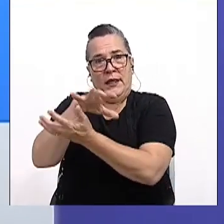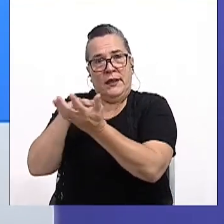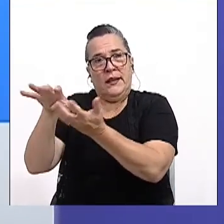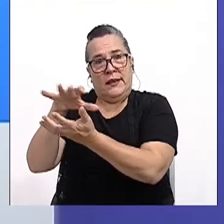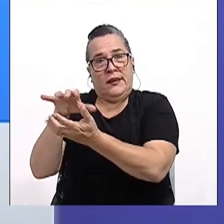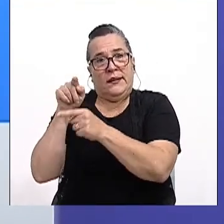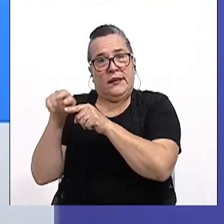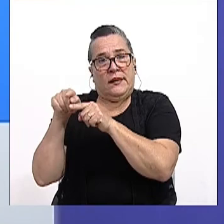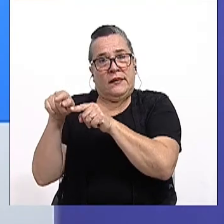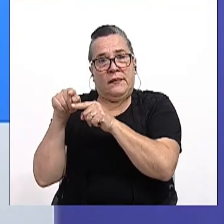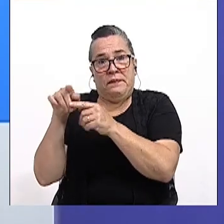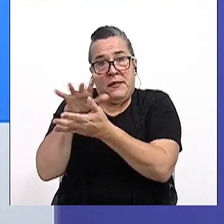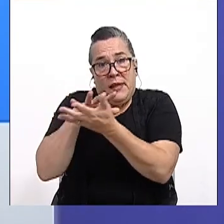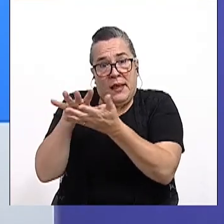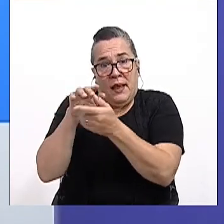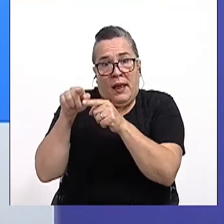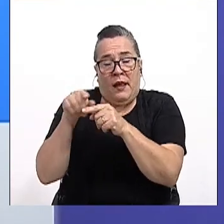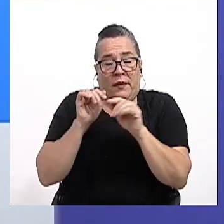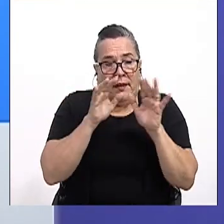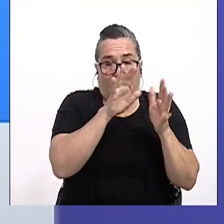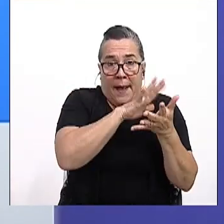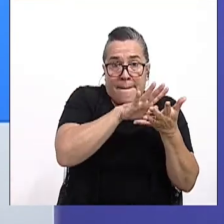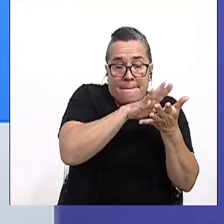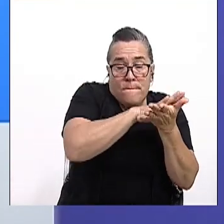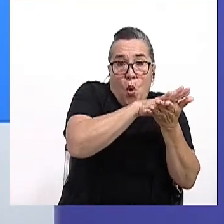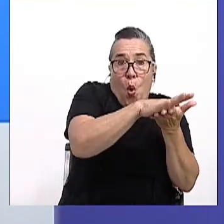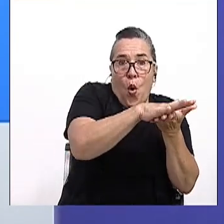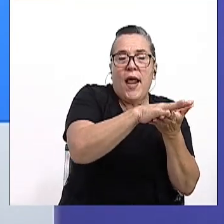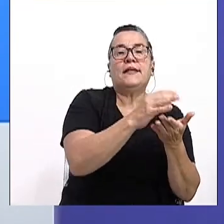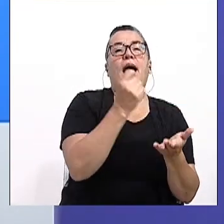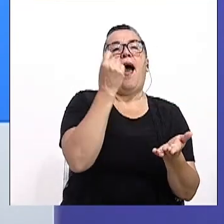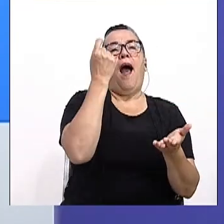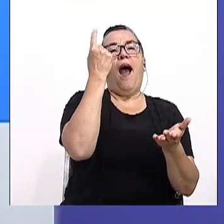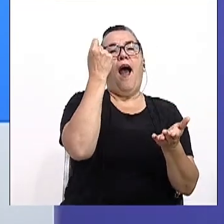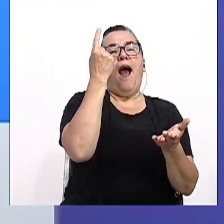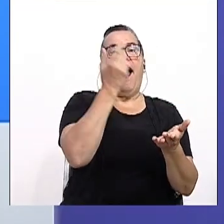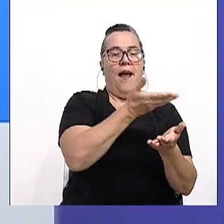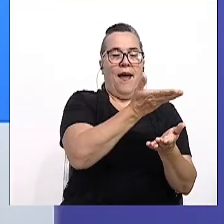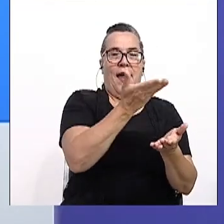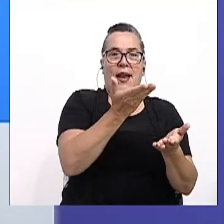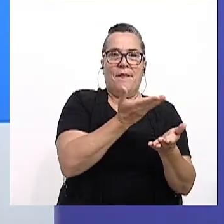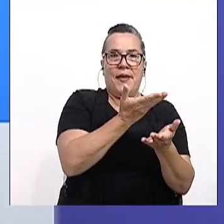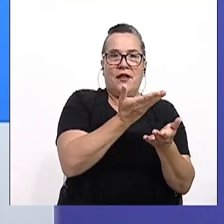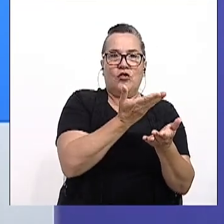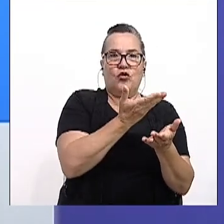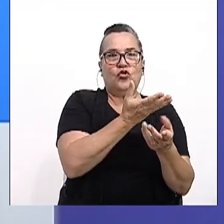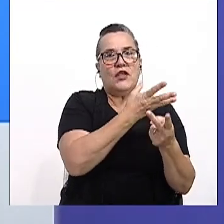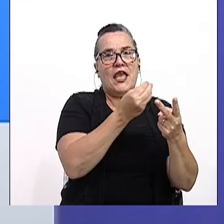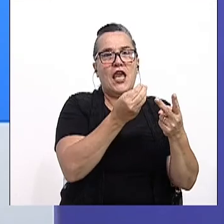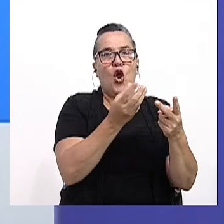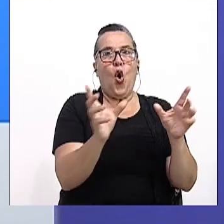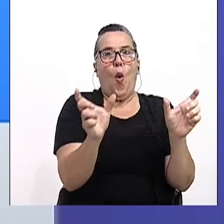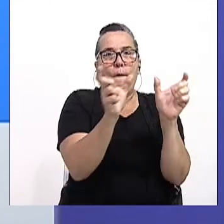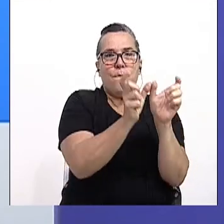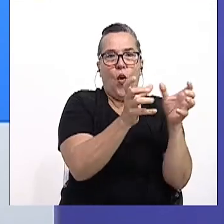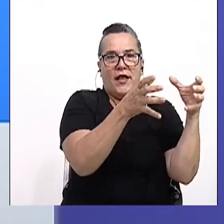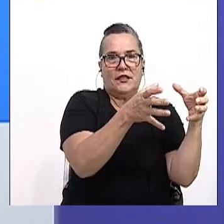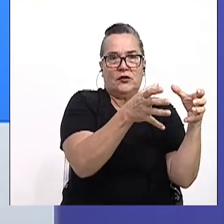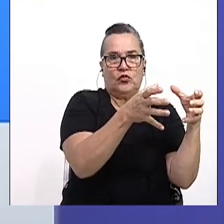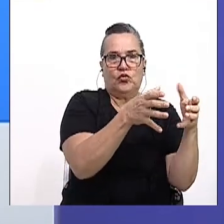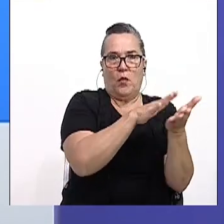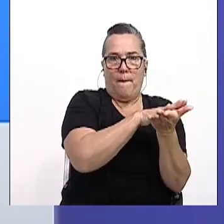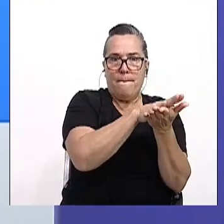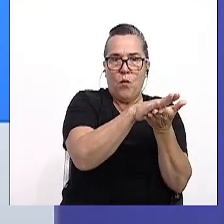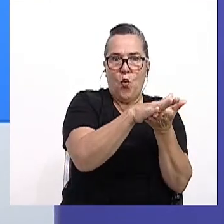mezclas. En las sustancias puras comprendimos entonces que tenemos los elementos y los compuestos con